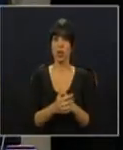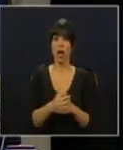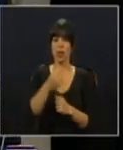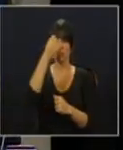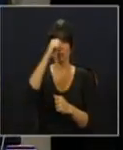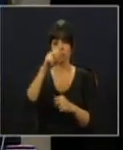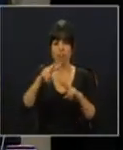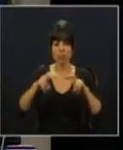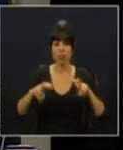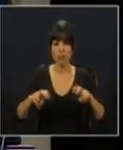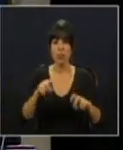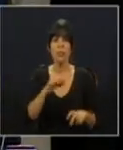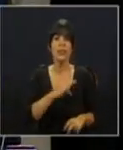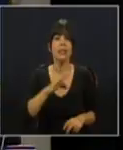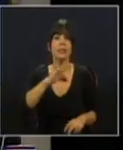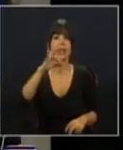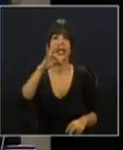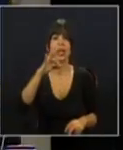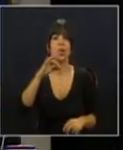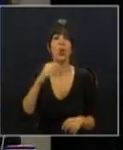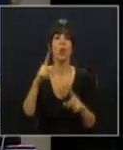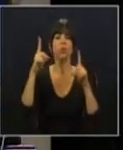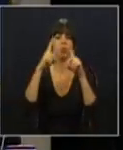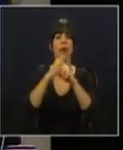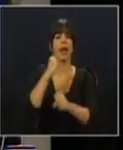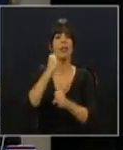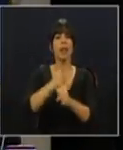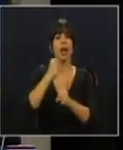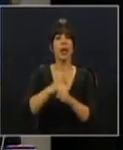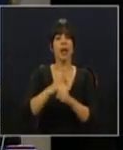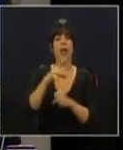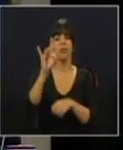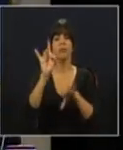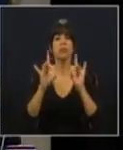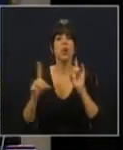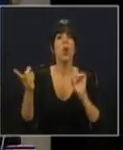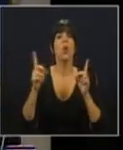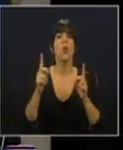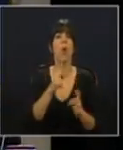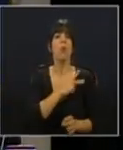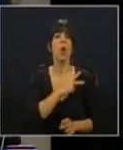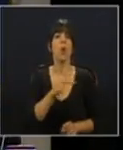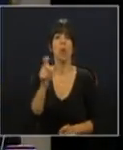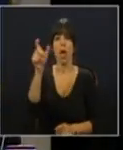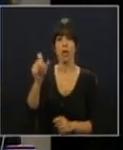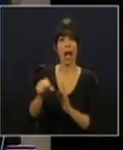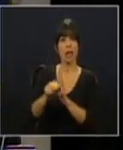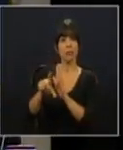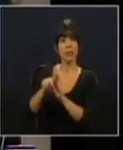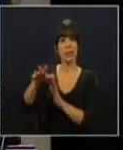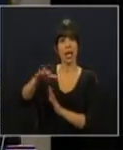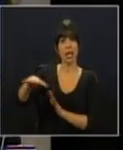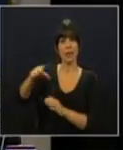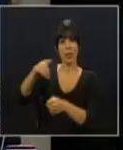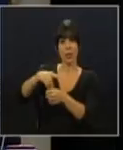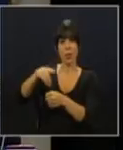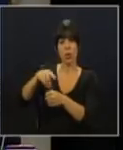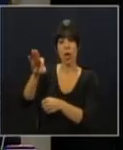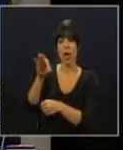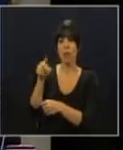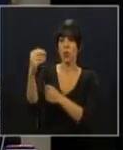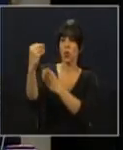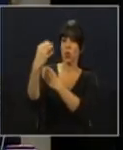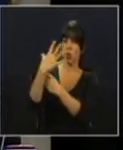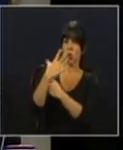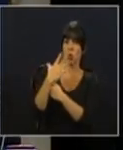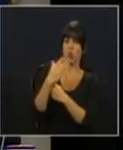espíritu, incursionar en la compleja tarea de discernir la voluntad del legislador de manera que ésta brille como un faro